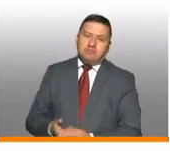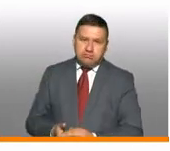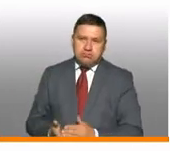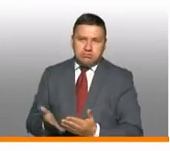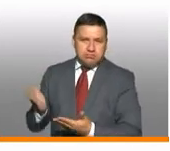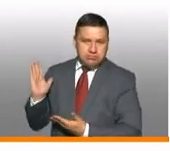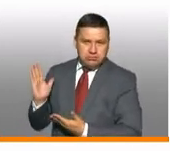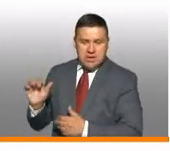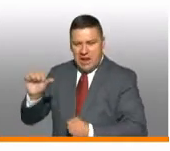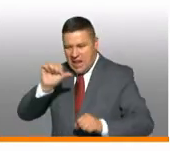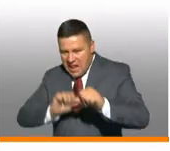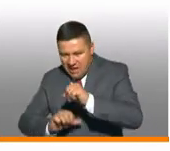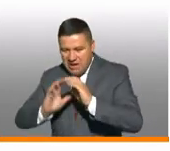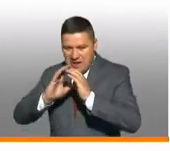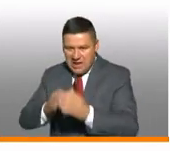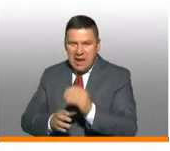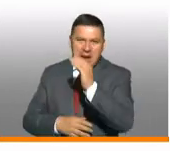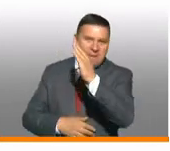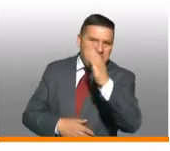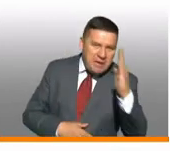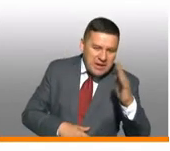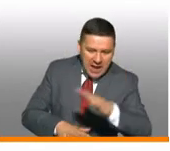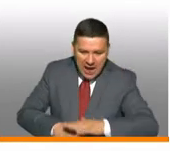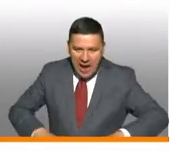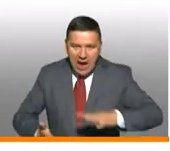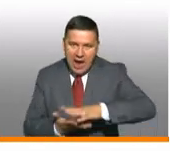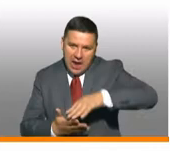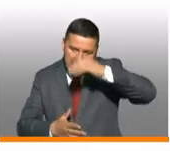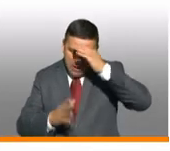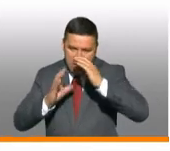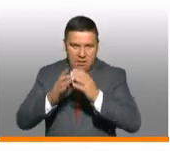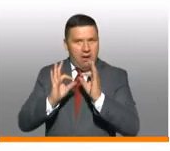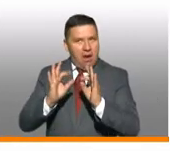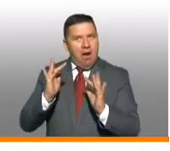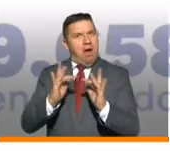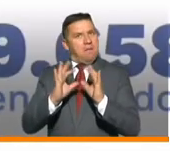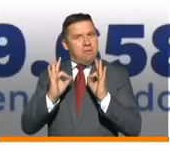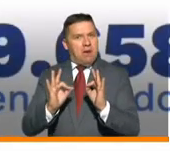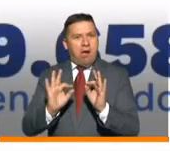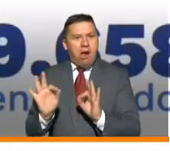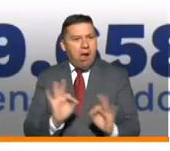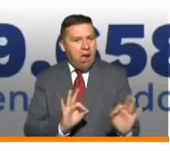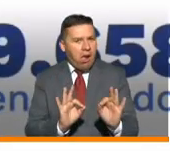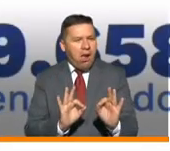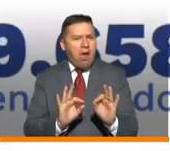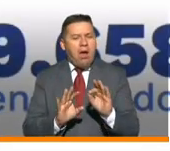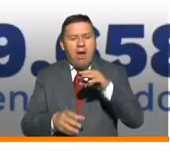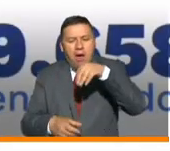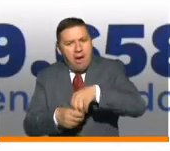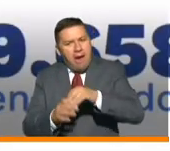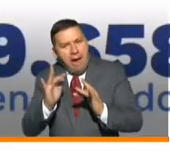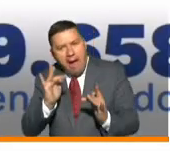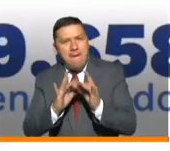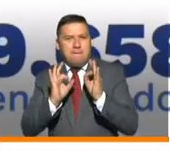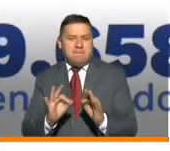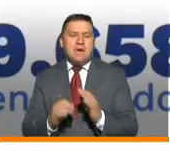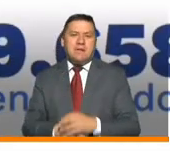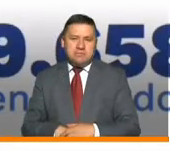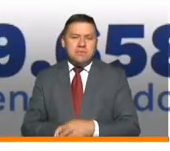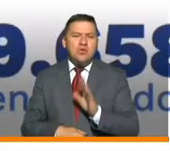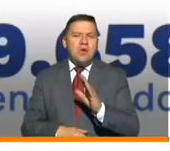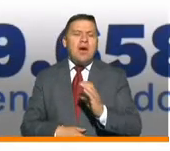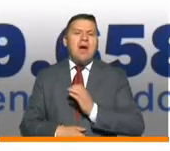Aulas, laboratorios, bibliotecas y ambientes de aprendizaje dignos, adecuados a las condiciones de cada territorio y con